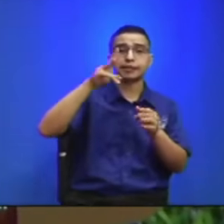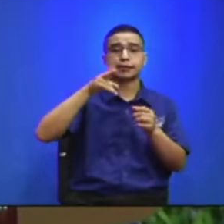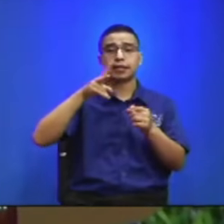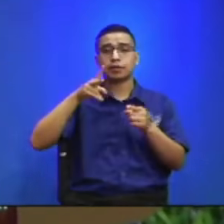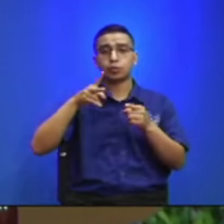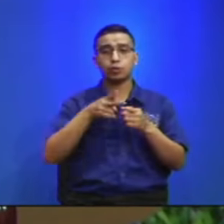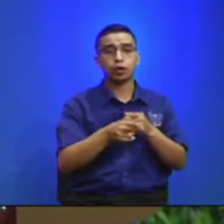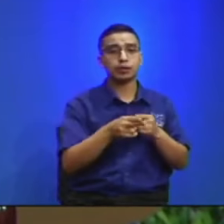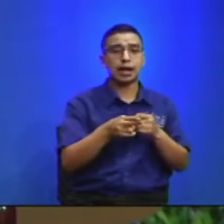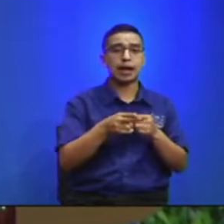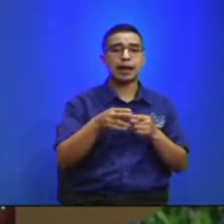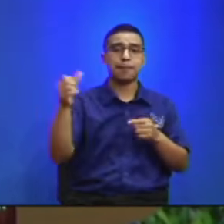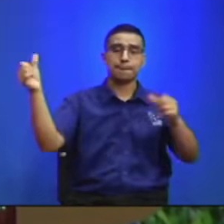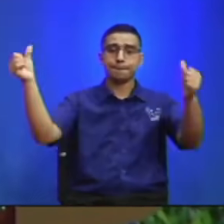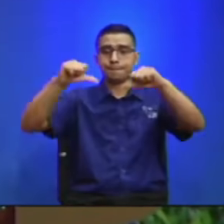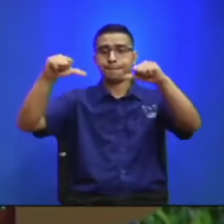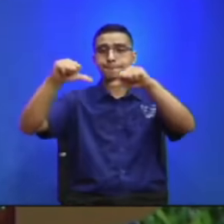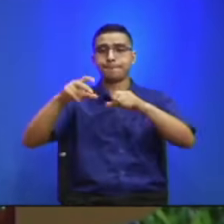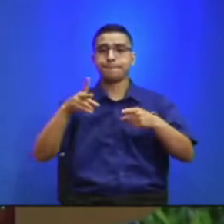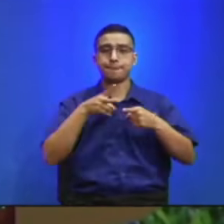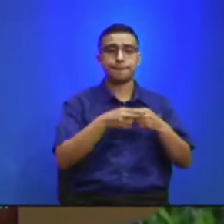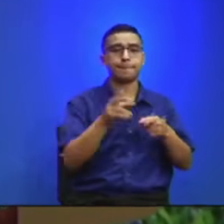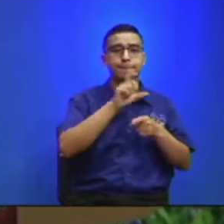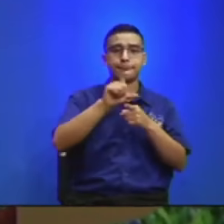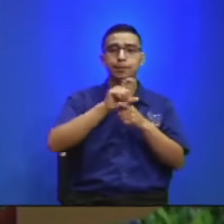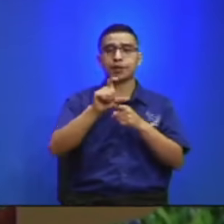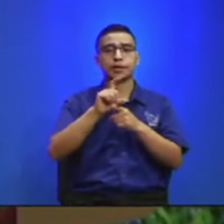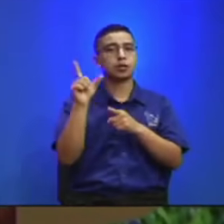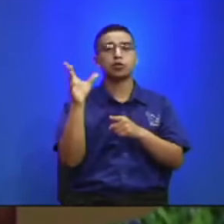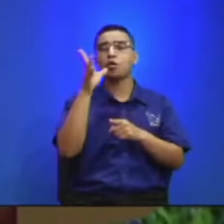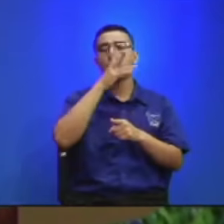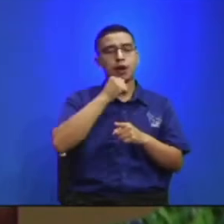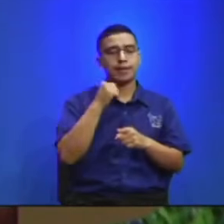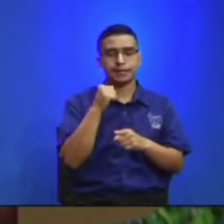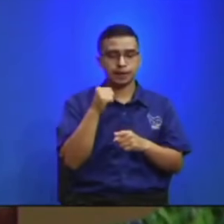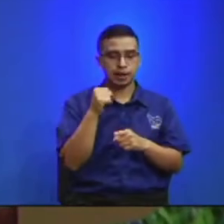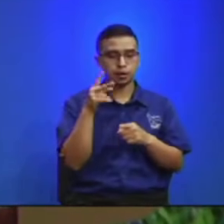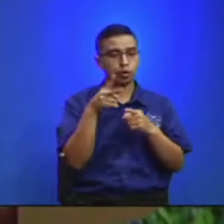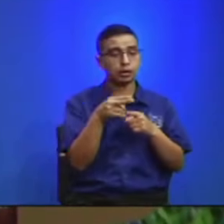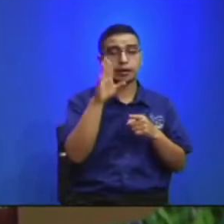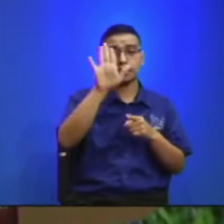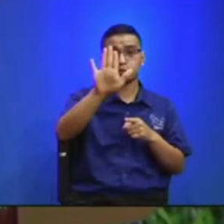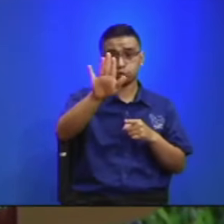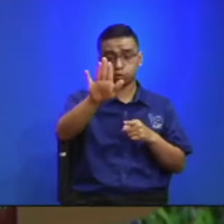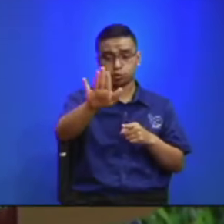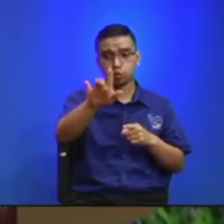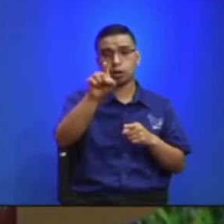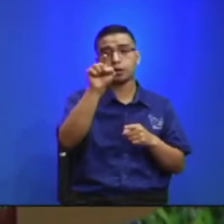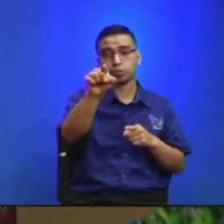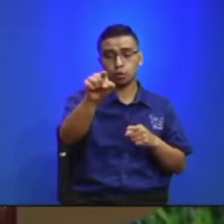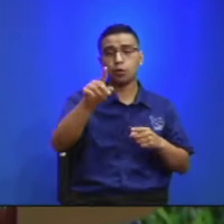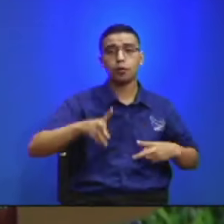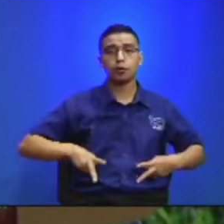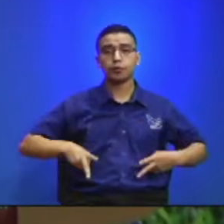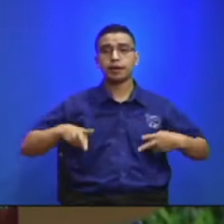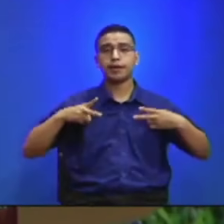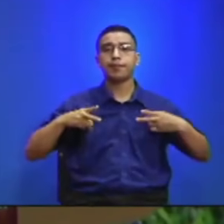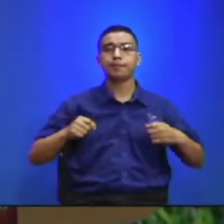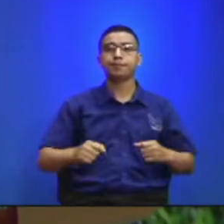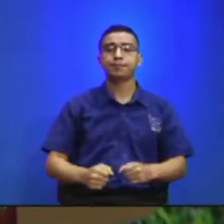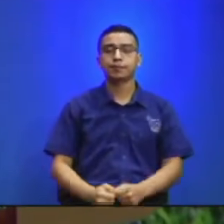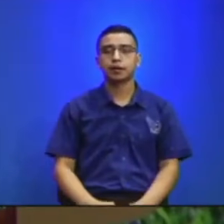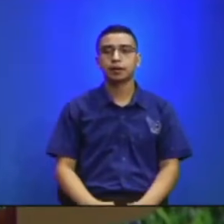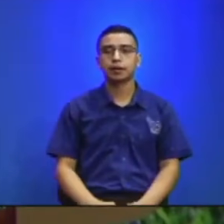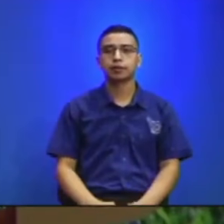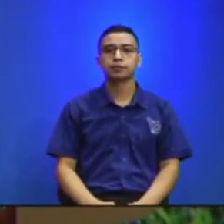en él se corta que las cosas que no has podido cortar en tu vida que te tienen frustrado a ti mismo y